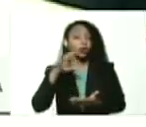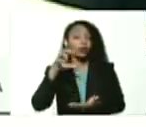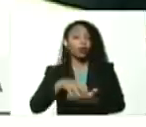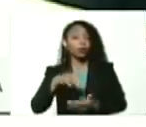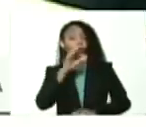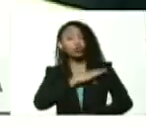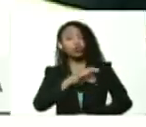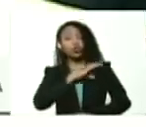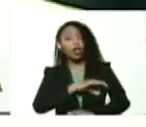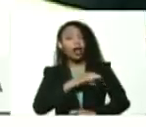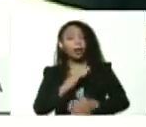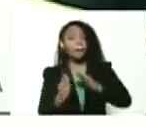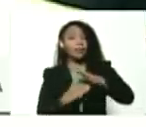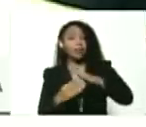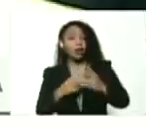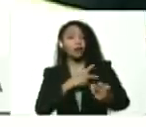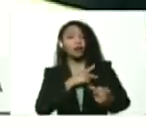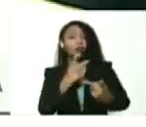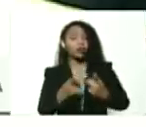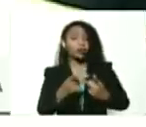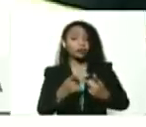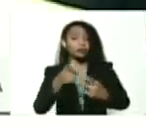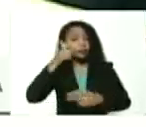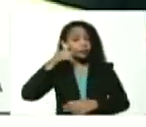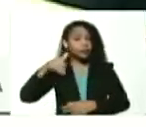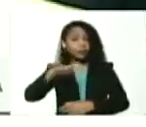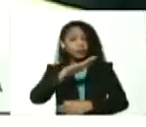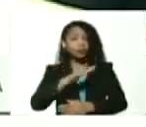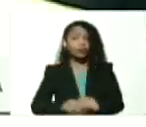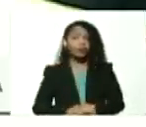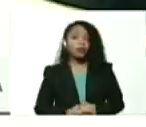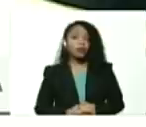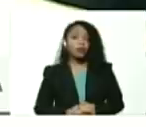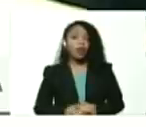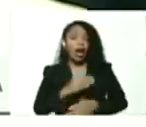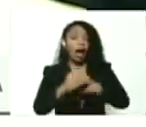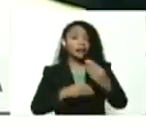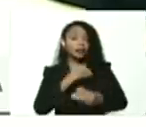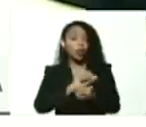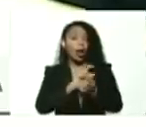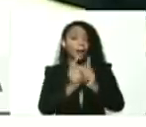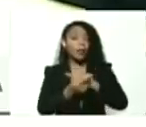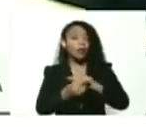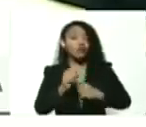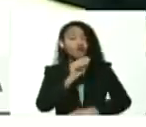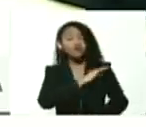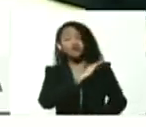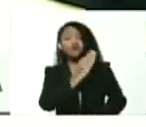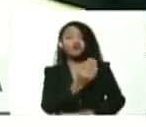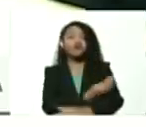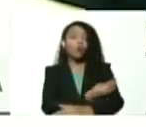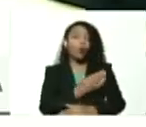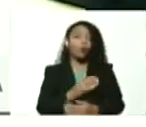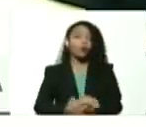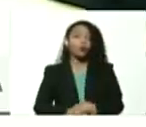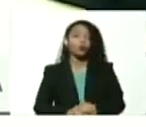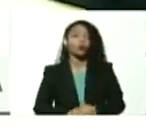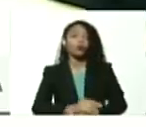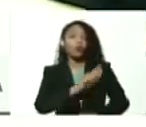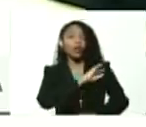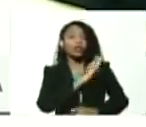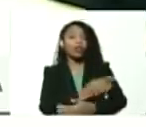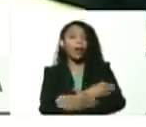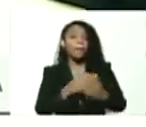soberanos, basados en la voluntad de los pueblos, está siendo sustituido por poderosos, por los poderosos